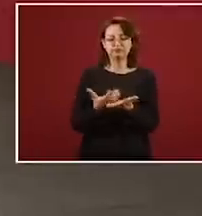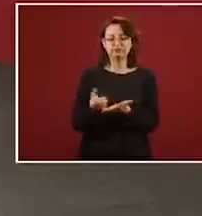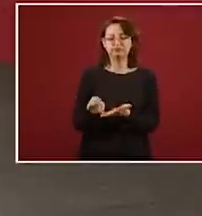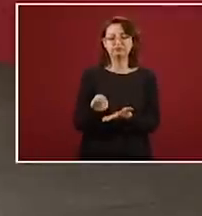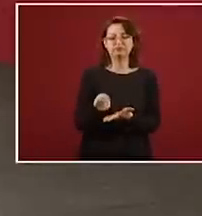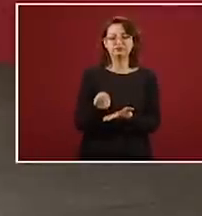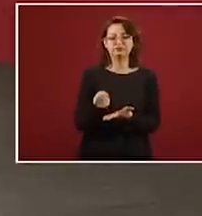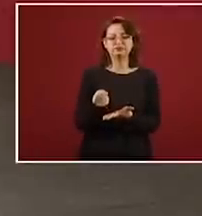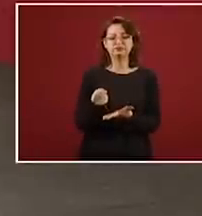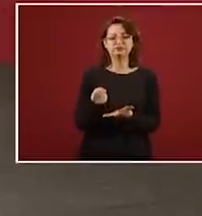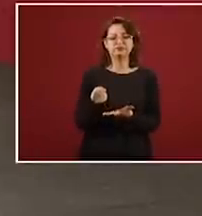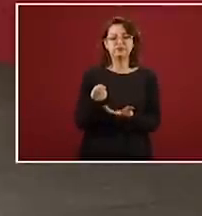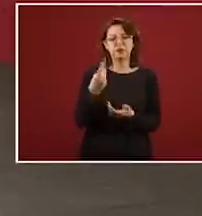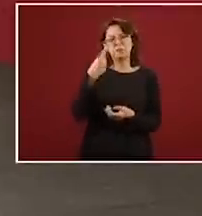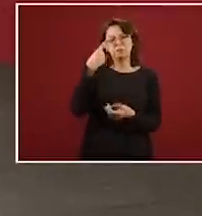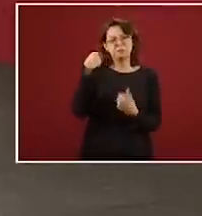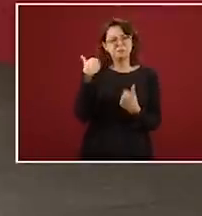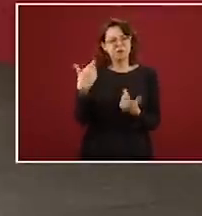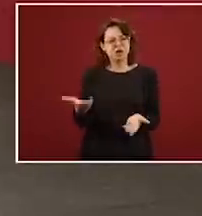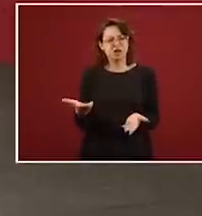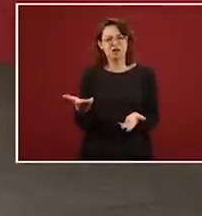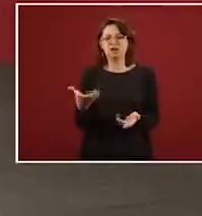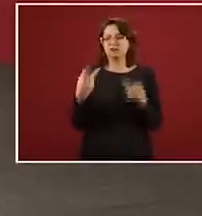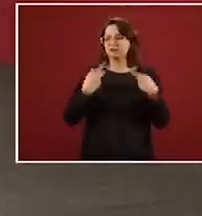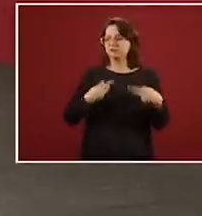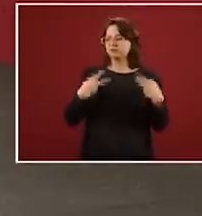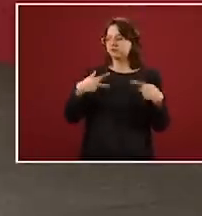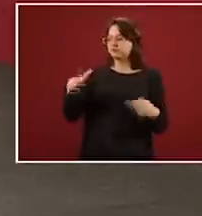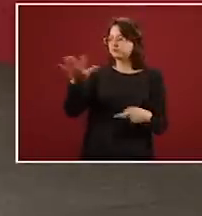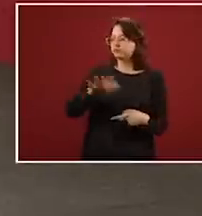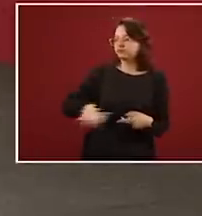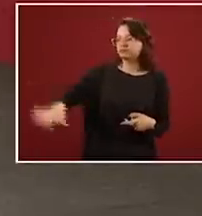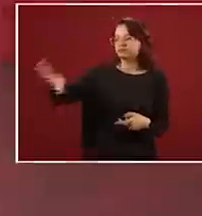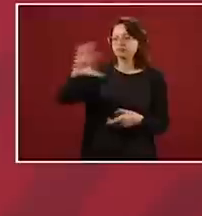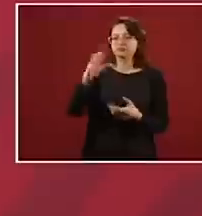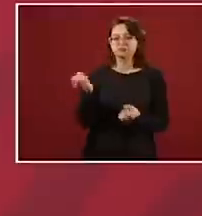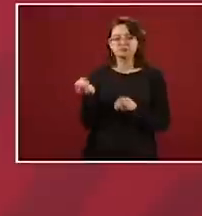se regresa al pueblo,